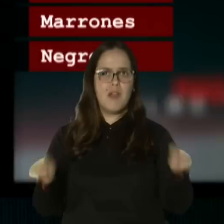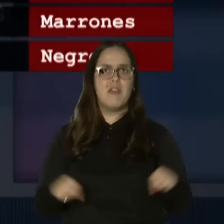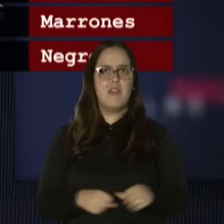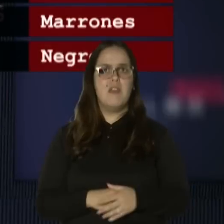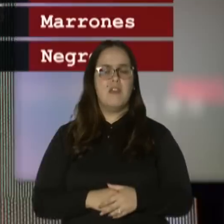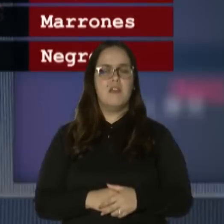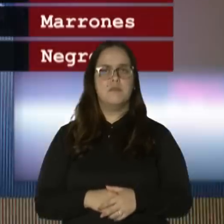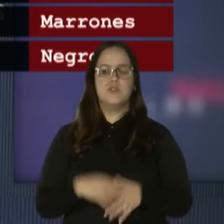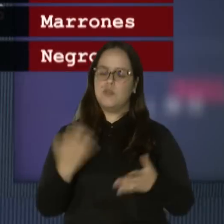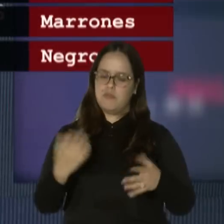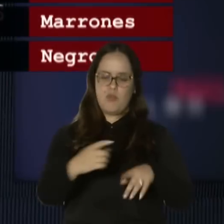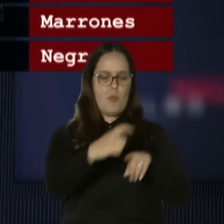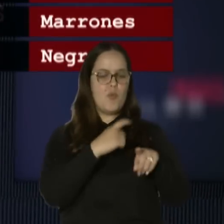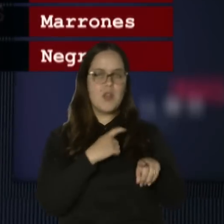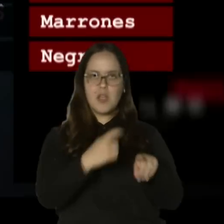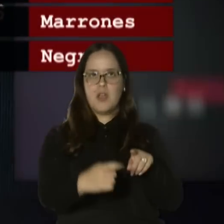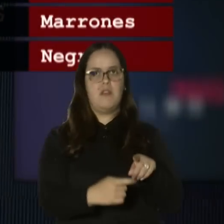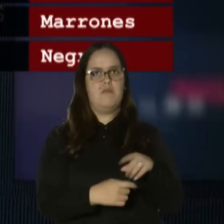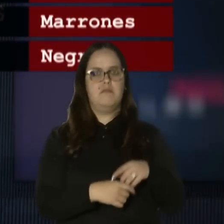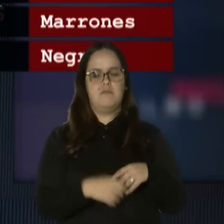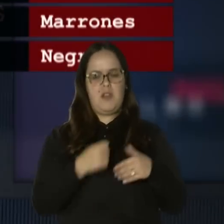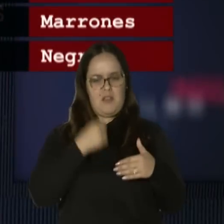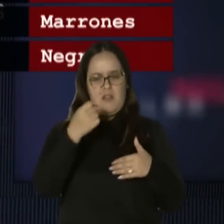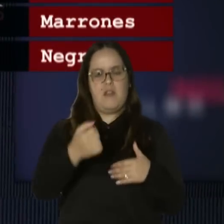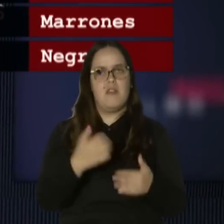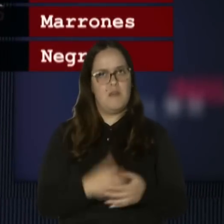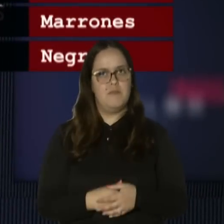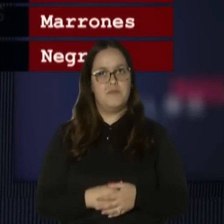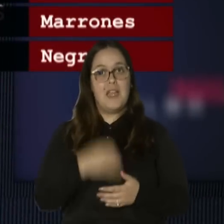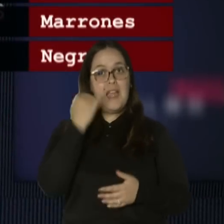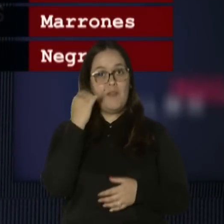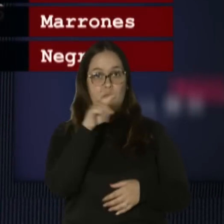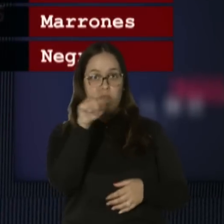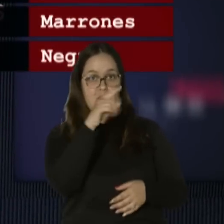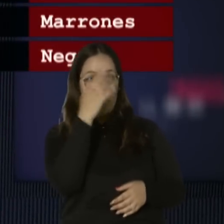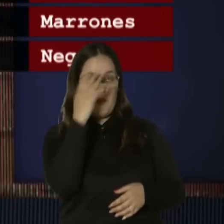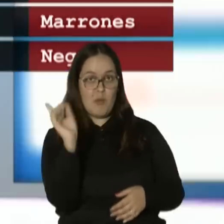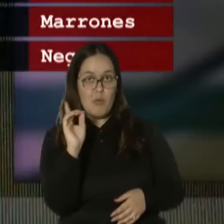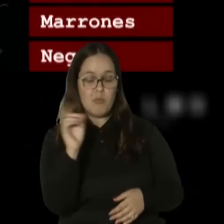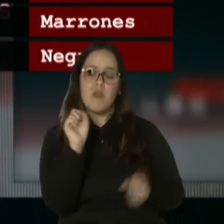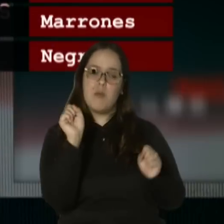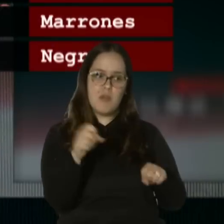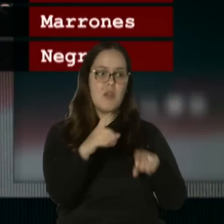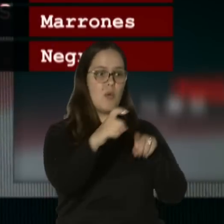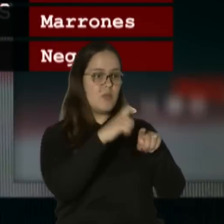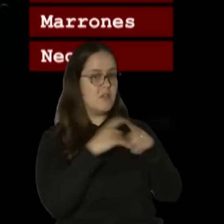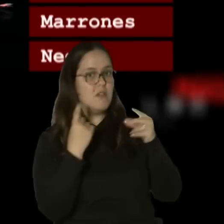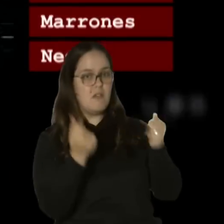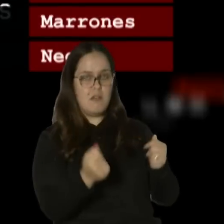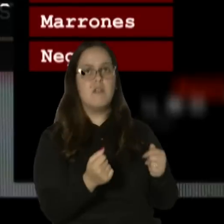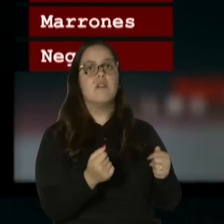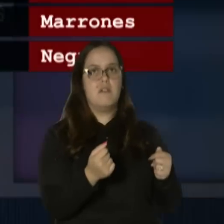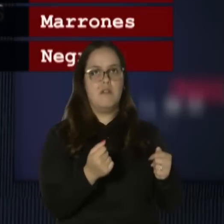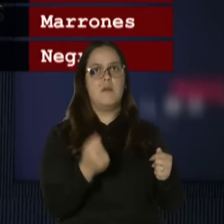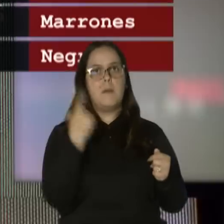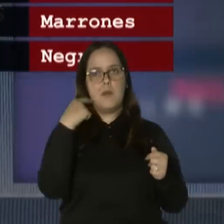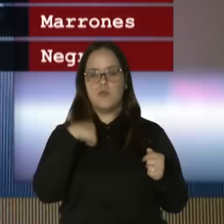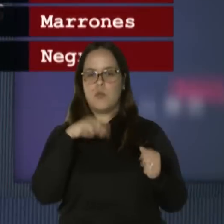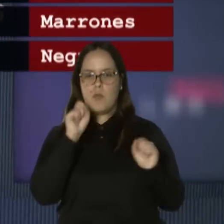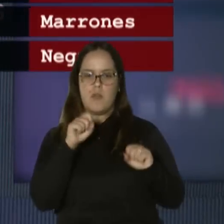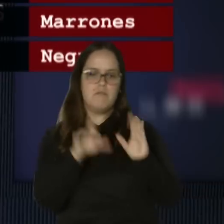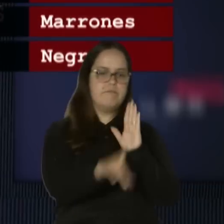si alguna persona sabe dónde se encuentra este joven, comuníquese de inmediato con la División de Arrestos Especiales y Extradiciones para que sea arrestado